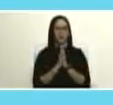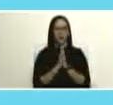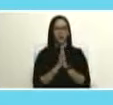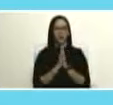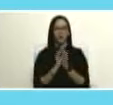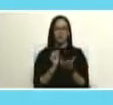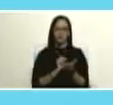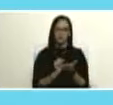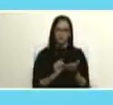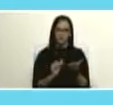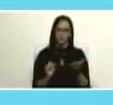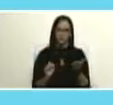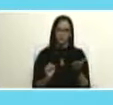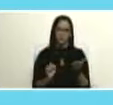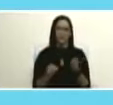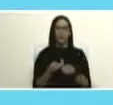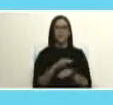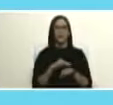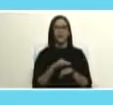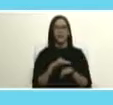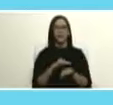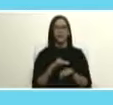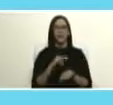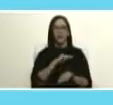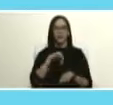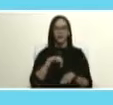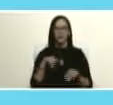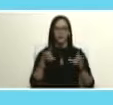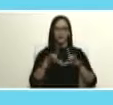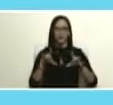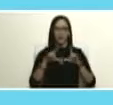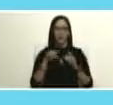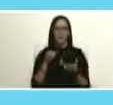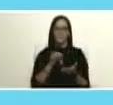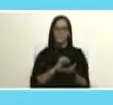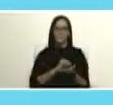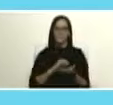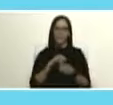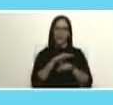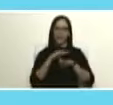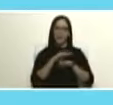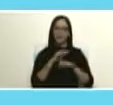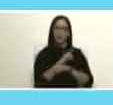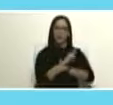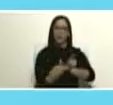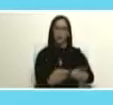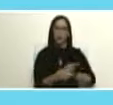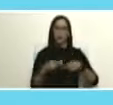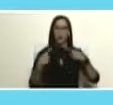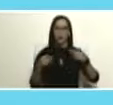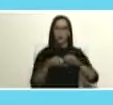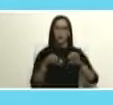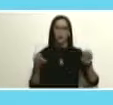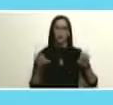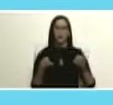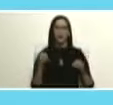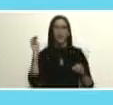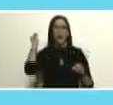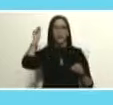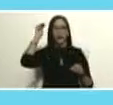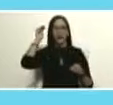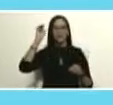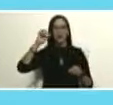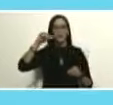toma nota, ministra, nuestra querida ministra del Poder Popular para la Educación, la maestra